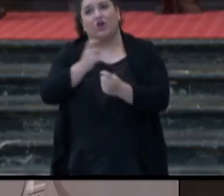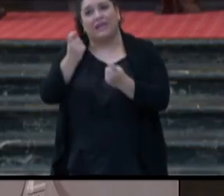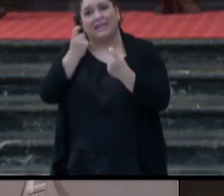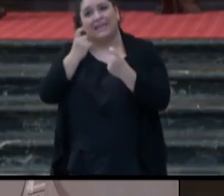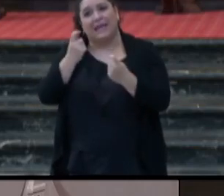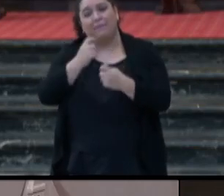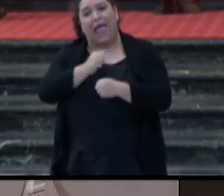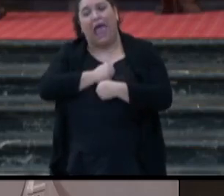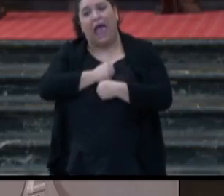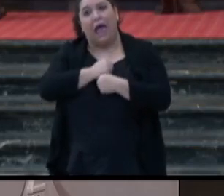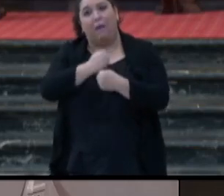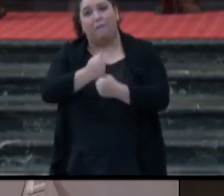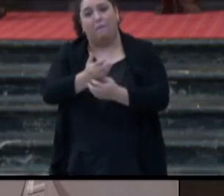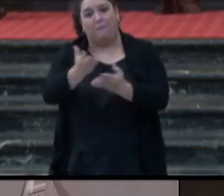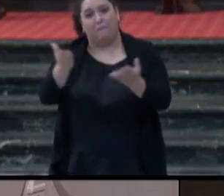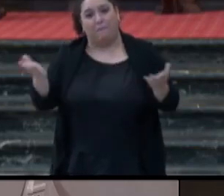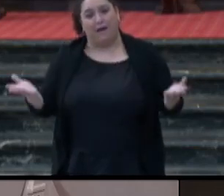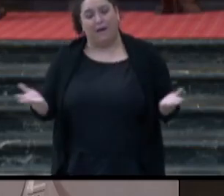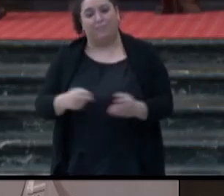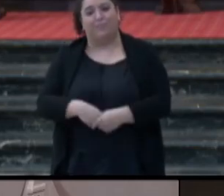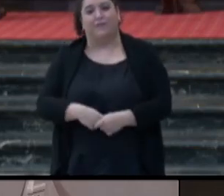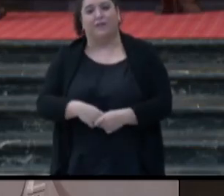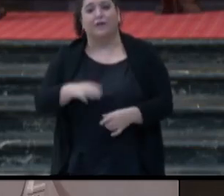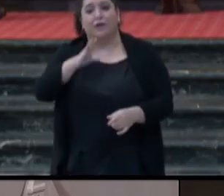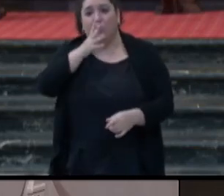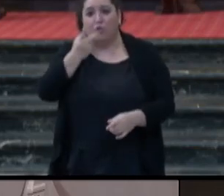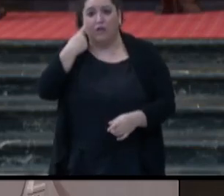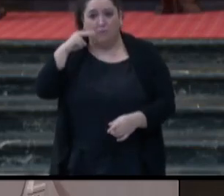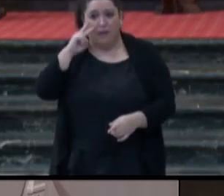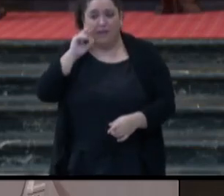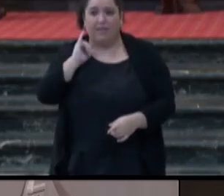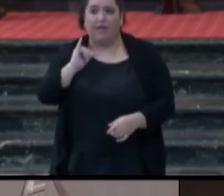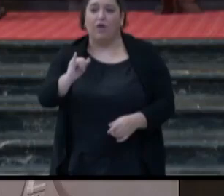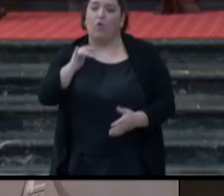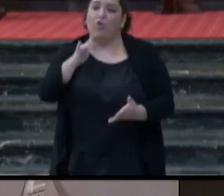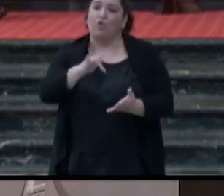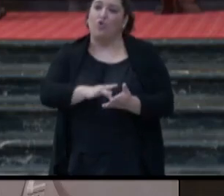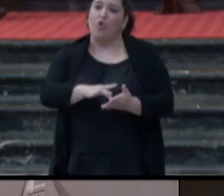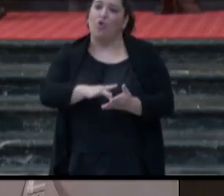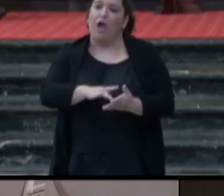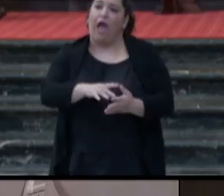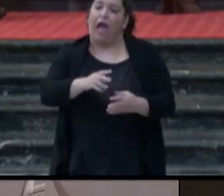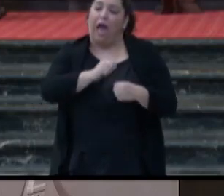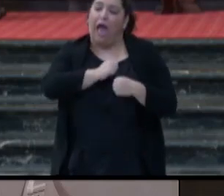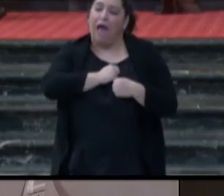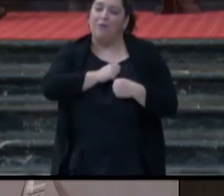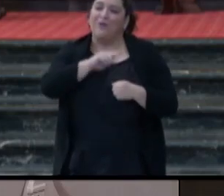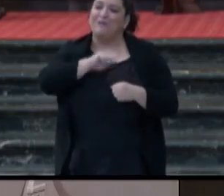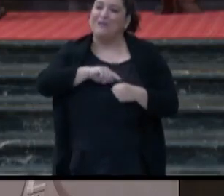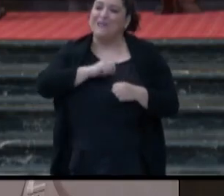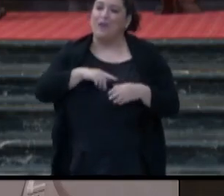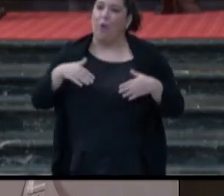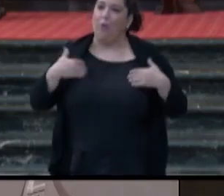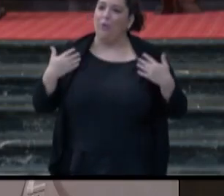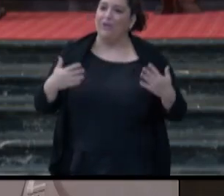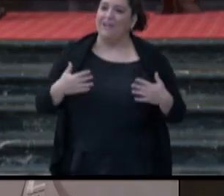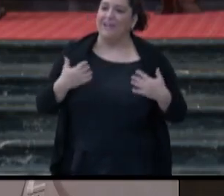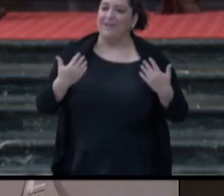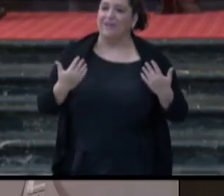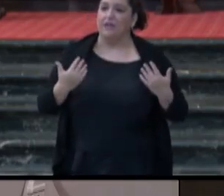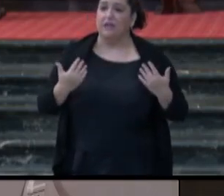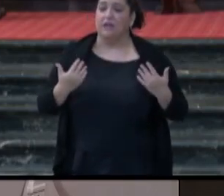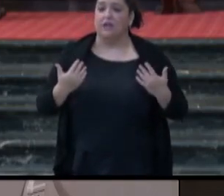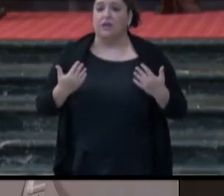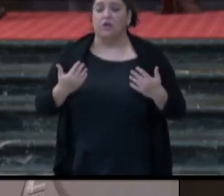amar porque tengo ya esa experiencia que cuando amo me siento contento y